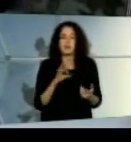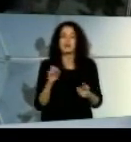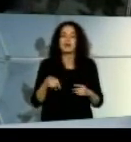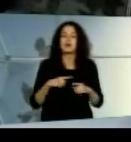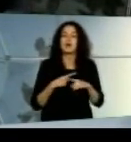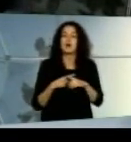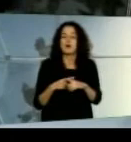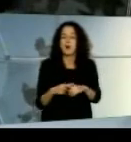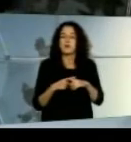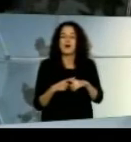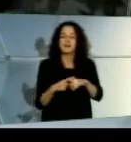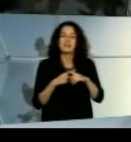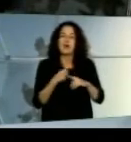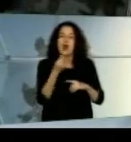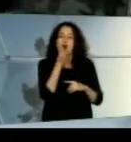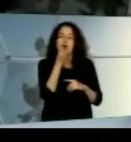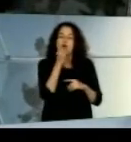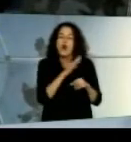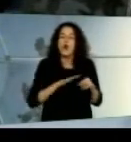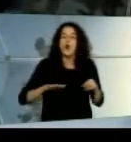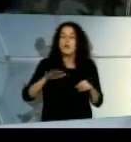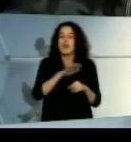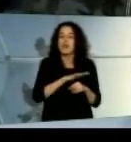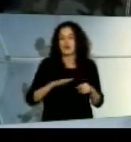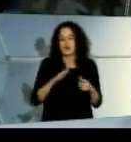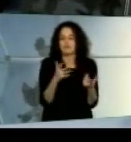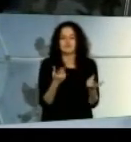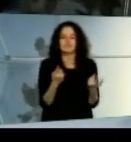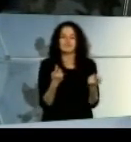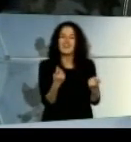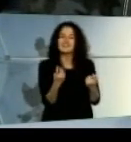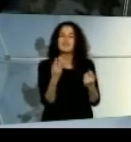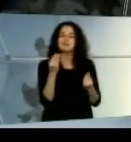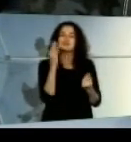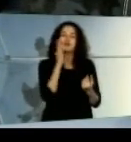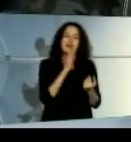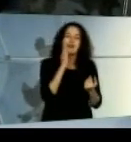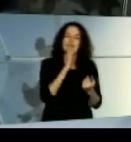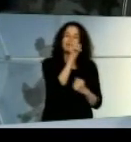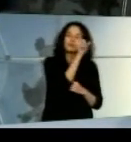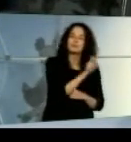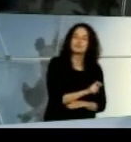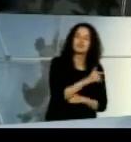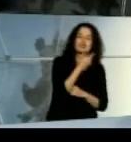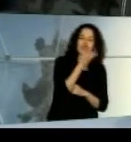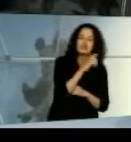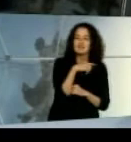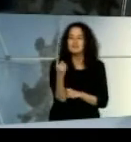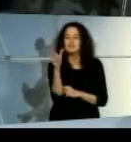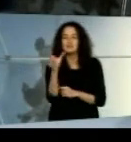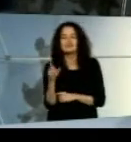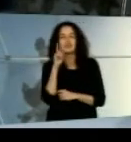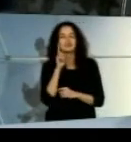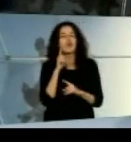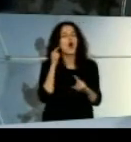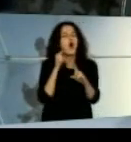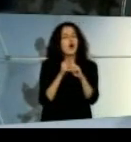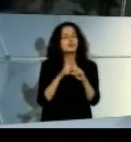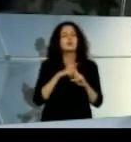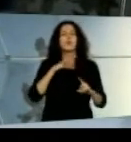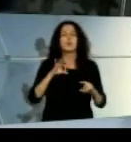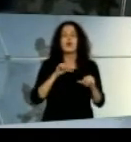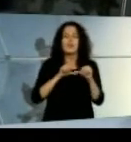decirte, yo creo que se necesita mucho más cariño entre las personas oyentes y las personas sordas para poder todavía